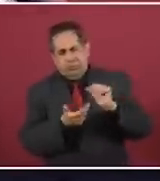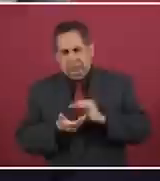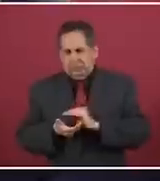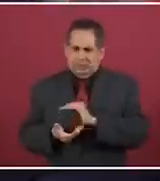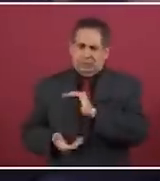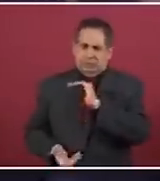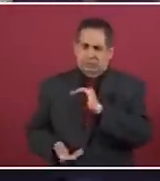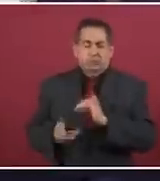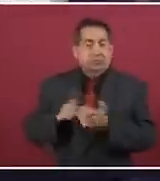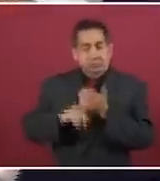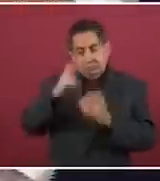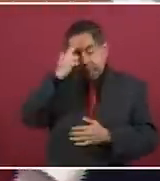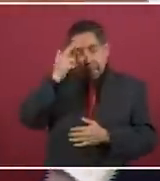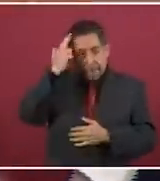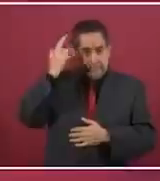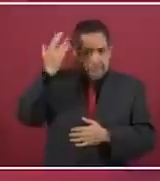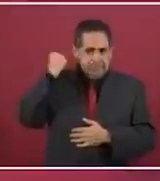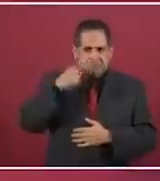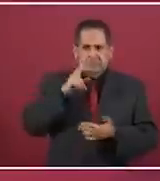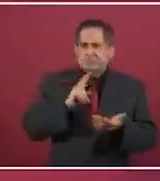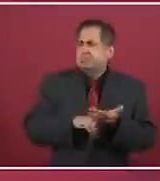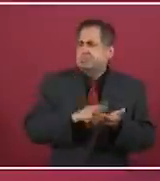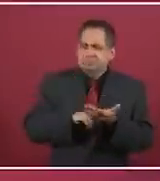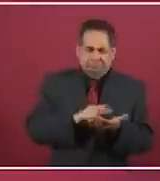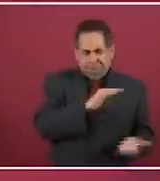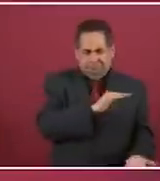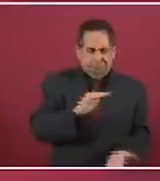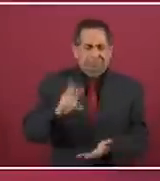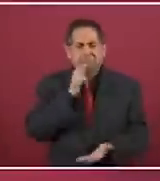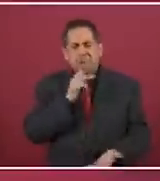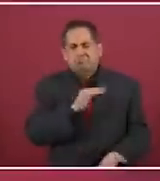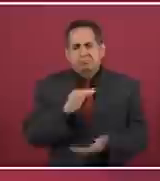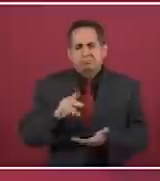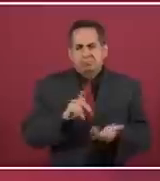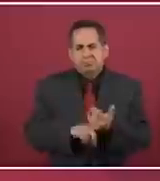Llegó a valer el barril de petróleo